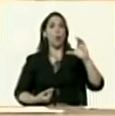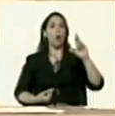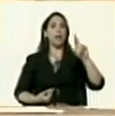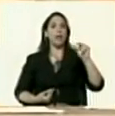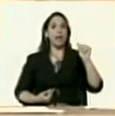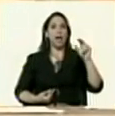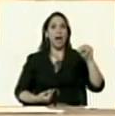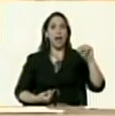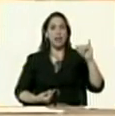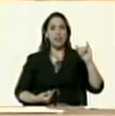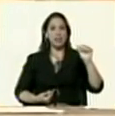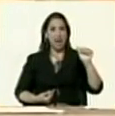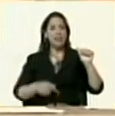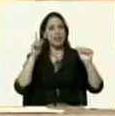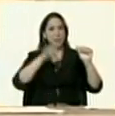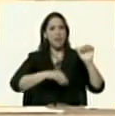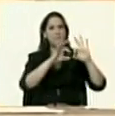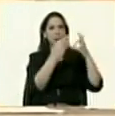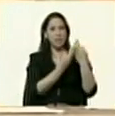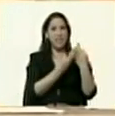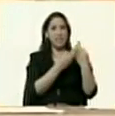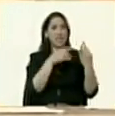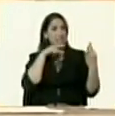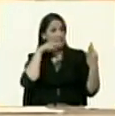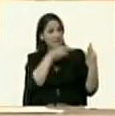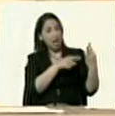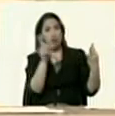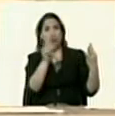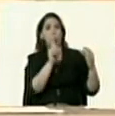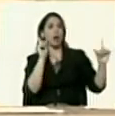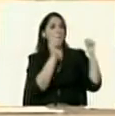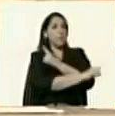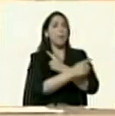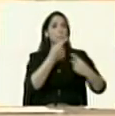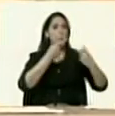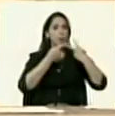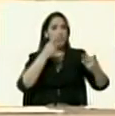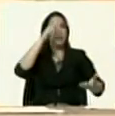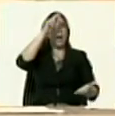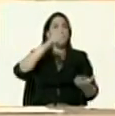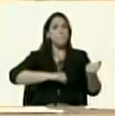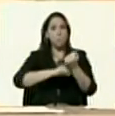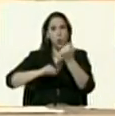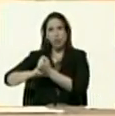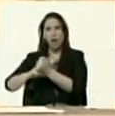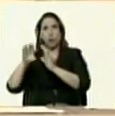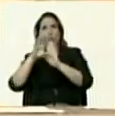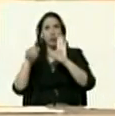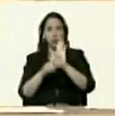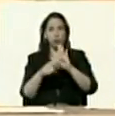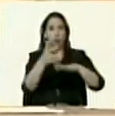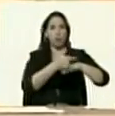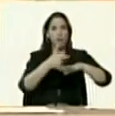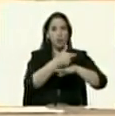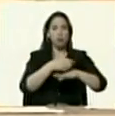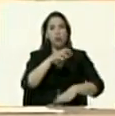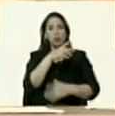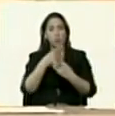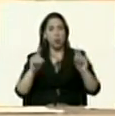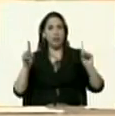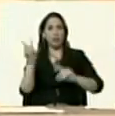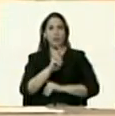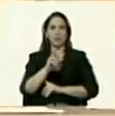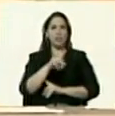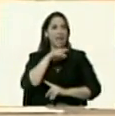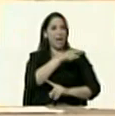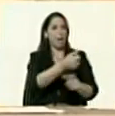Y que si no cambiaba su política de apoyar la Constitución y al gobierno democrático de Venezuela, lo iban